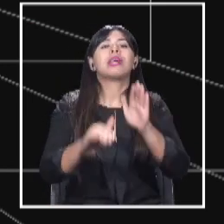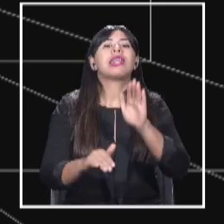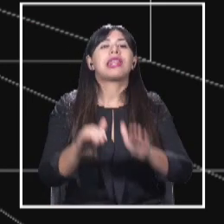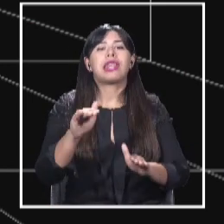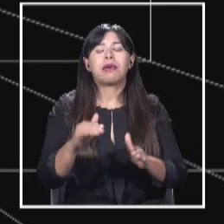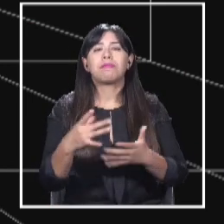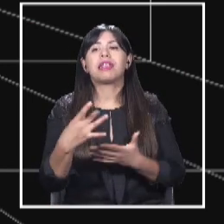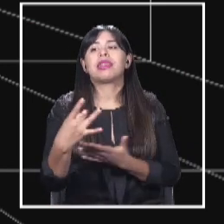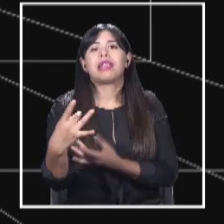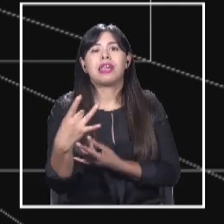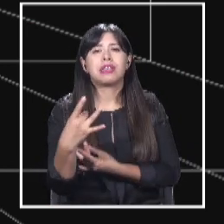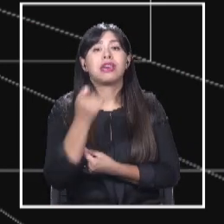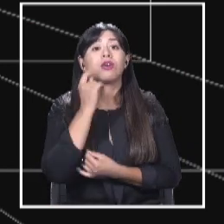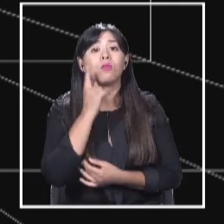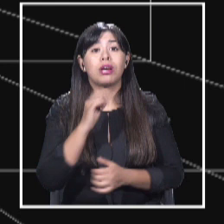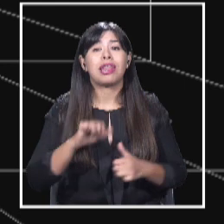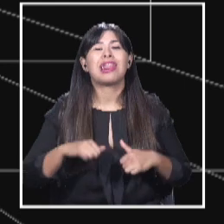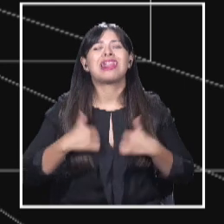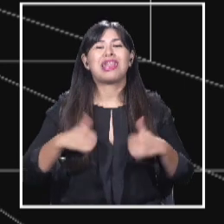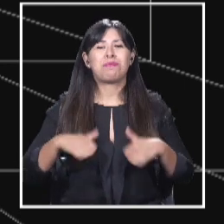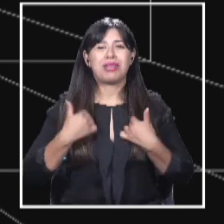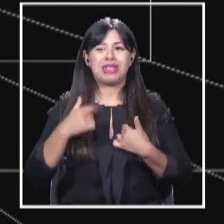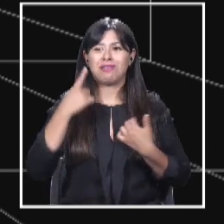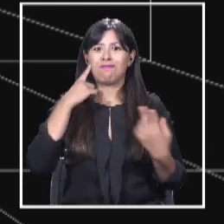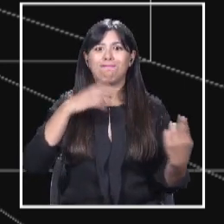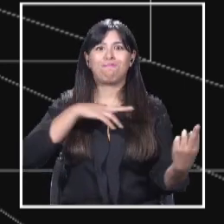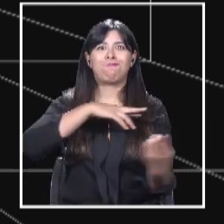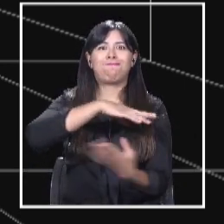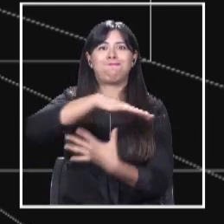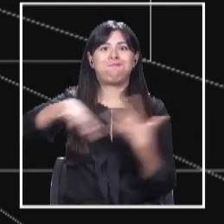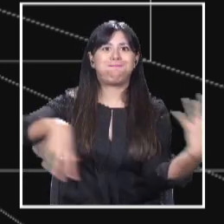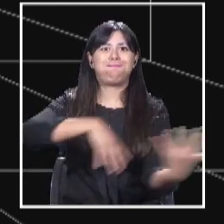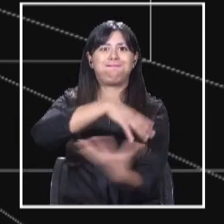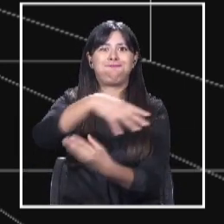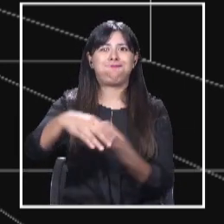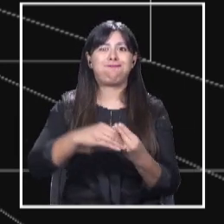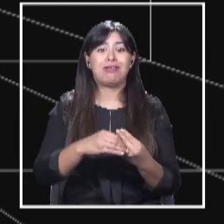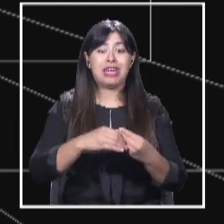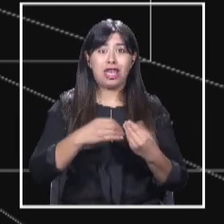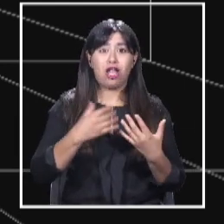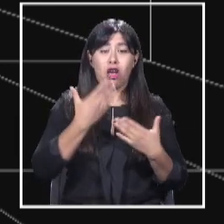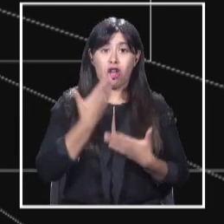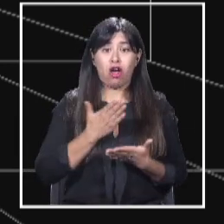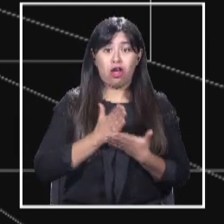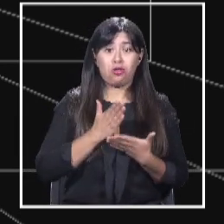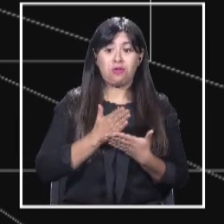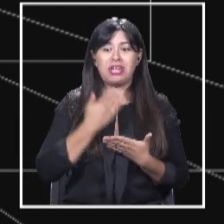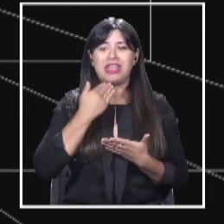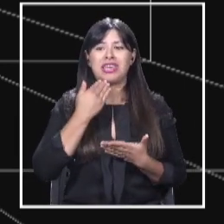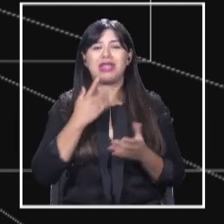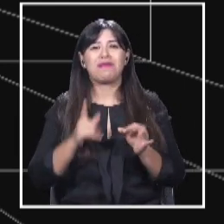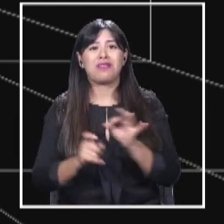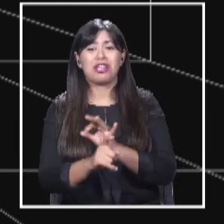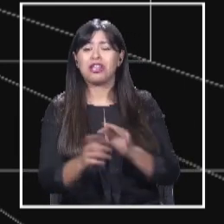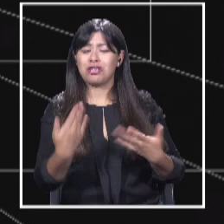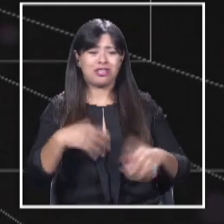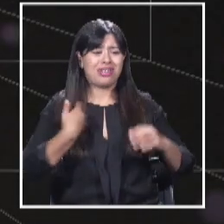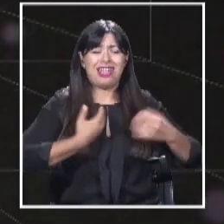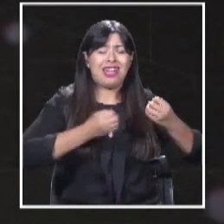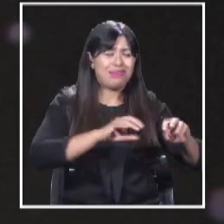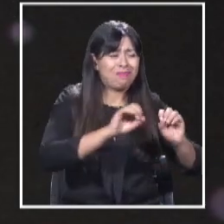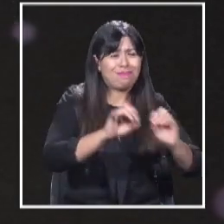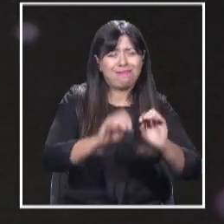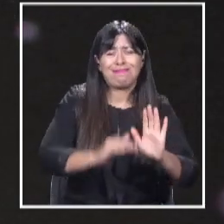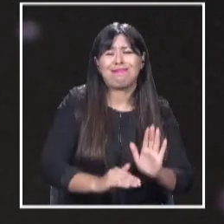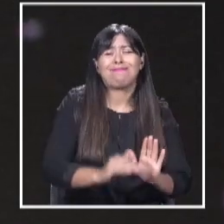que es la adolescencia. Es esa revolución conductual y biológica que parece, cuando ya teníamos a la cría preparada para